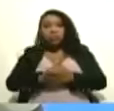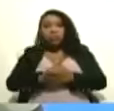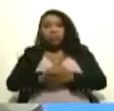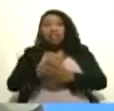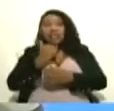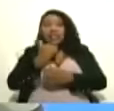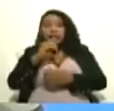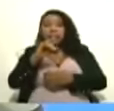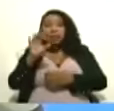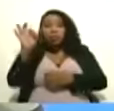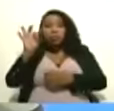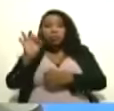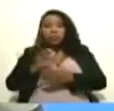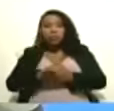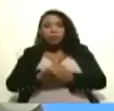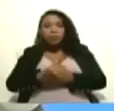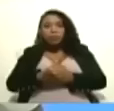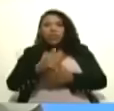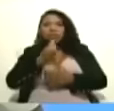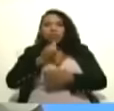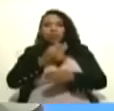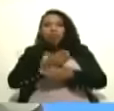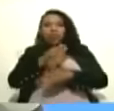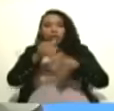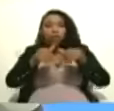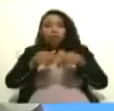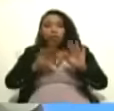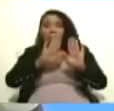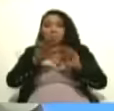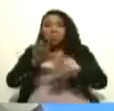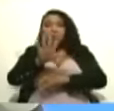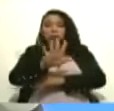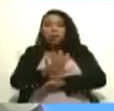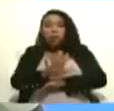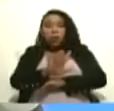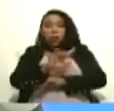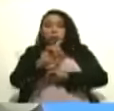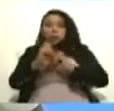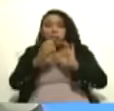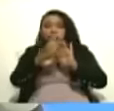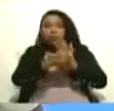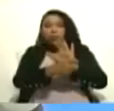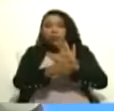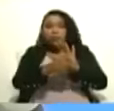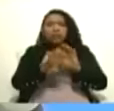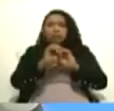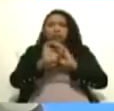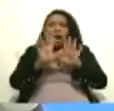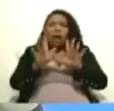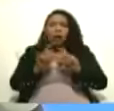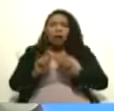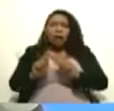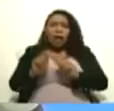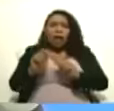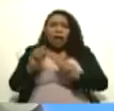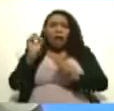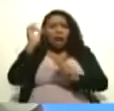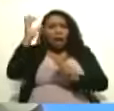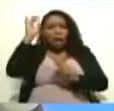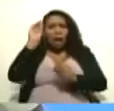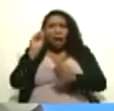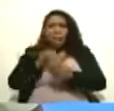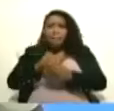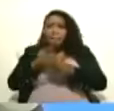el 100% de Quienes fueron a votar apoyaron las cinco las cinco preguntas Claro que van a intentar sembrar matrices como siempre han